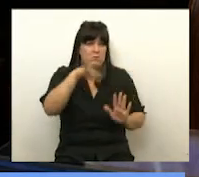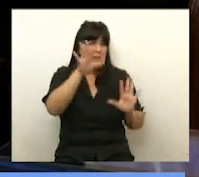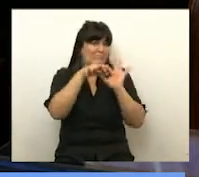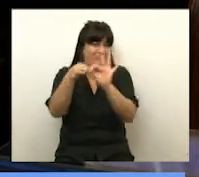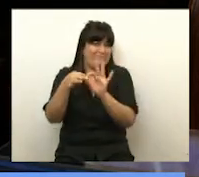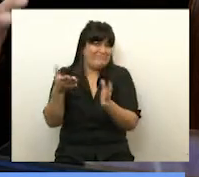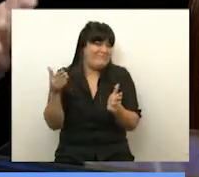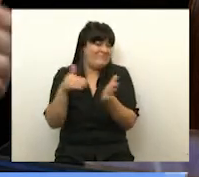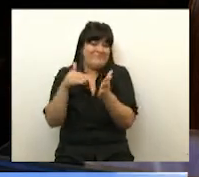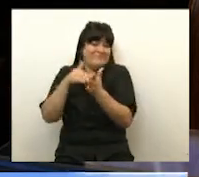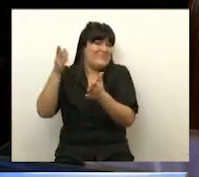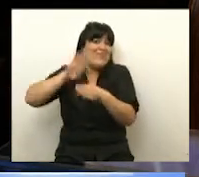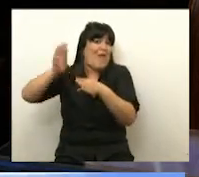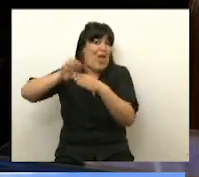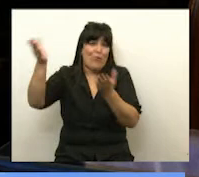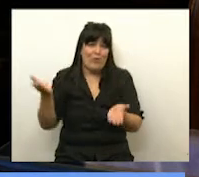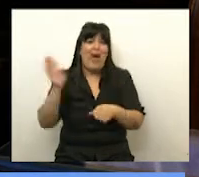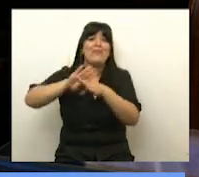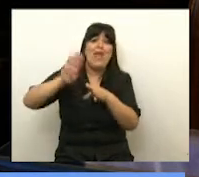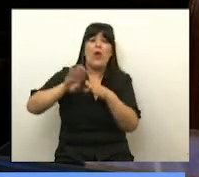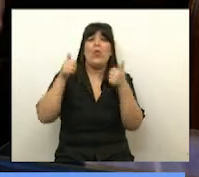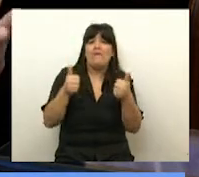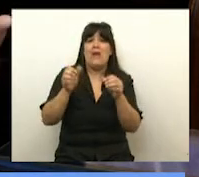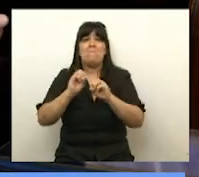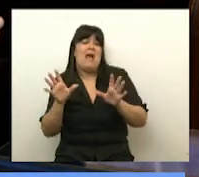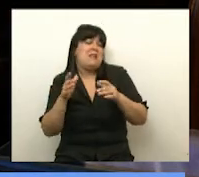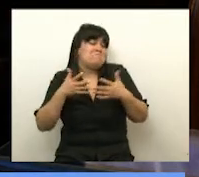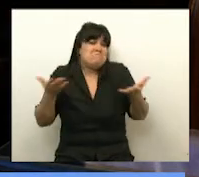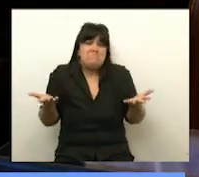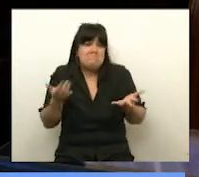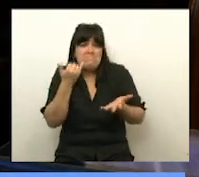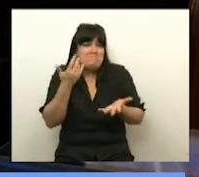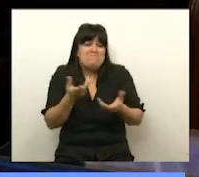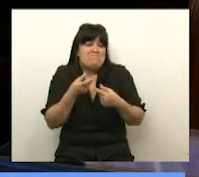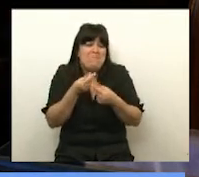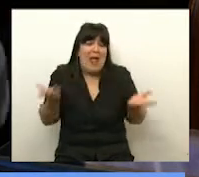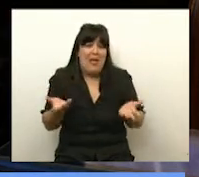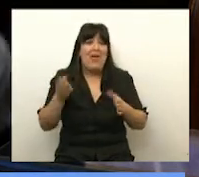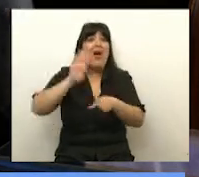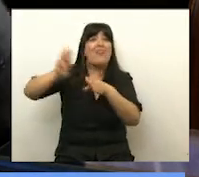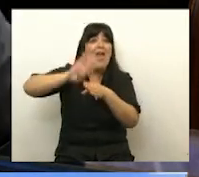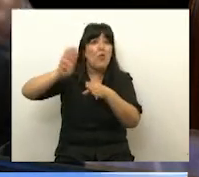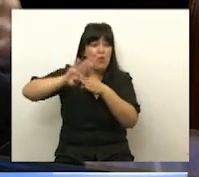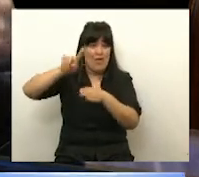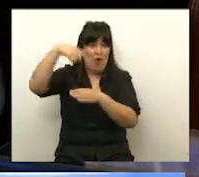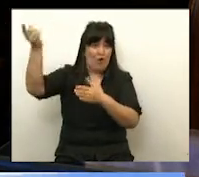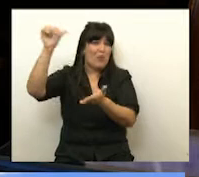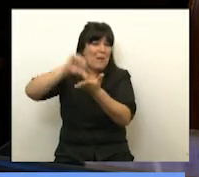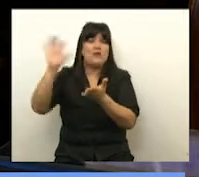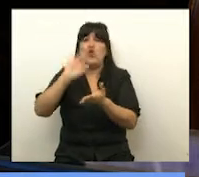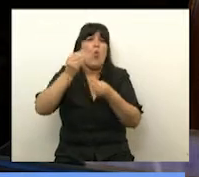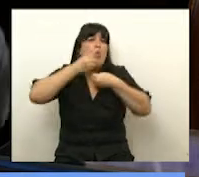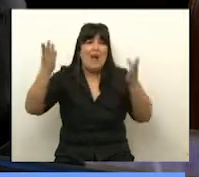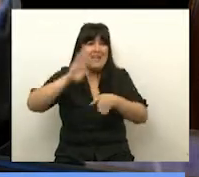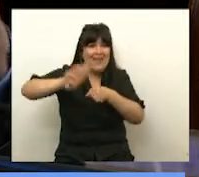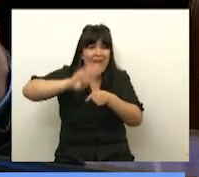externa. La deuda externa es mala o buena, no es ni mala ni buena en sí mismo. La deuda externa, o la deuda, cualquier deuda, uno la